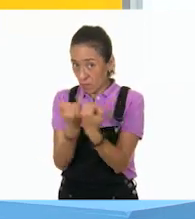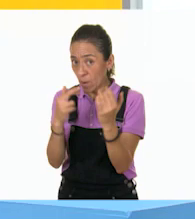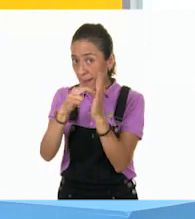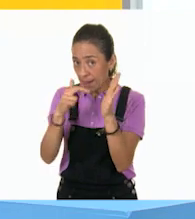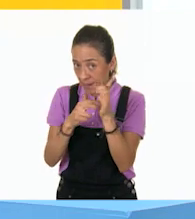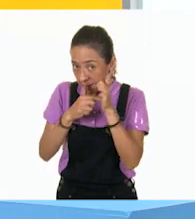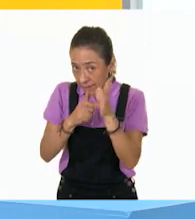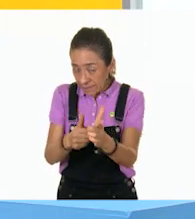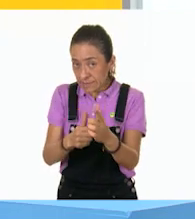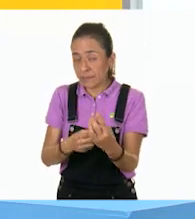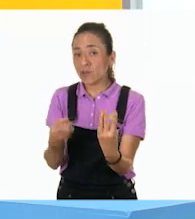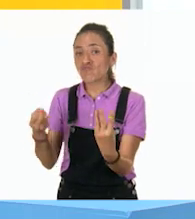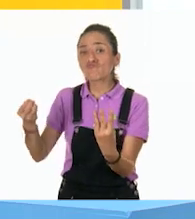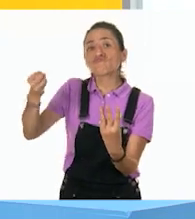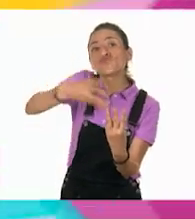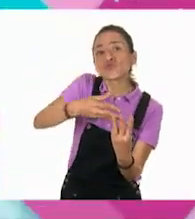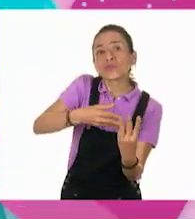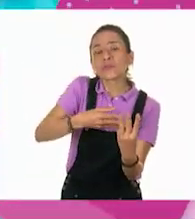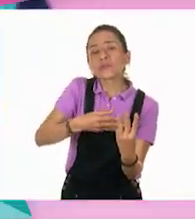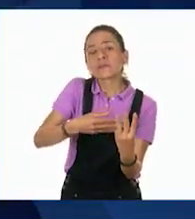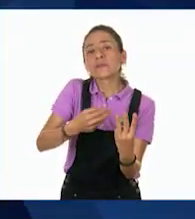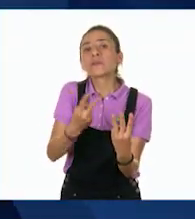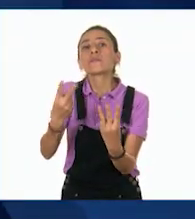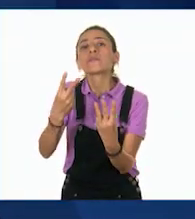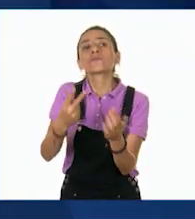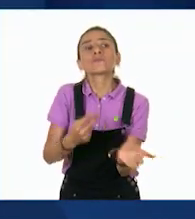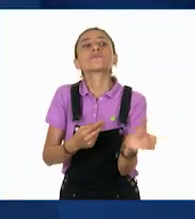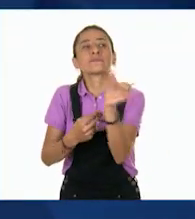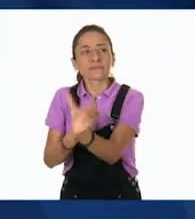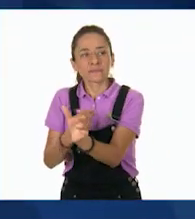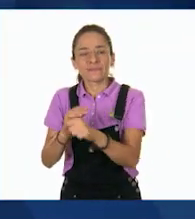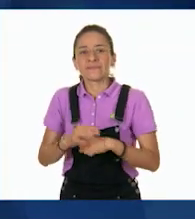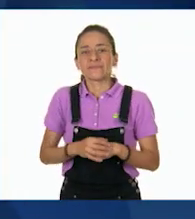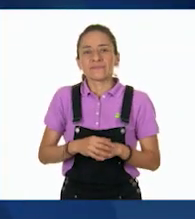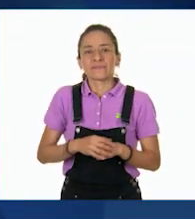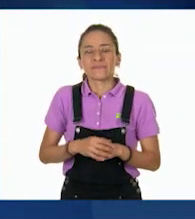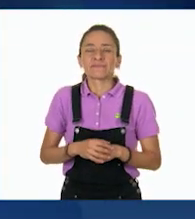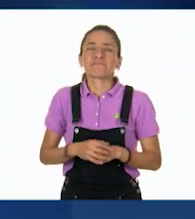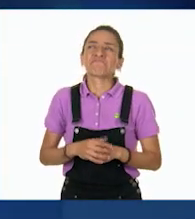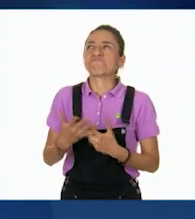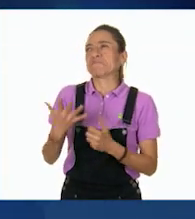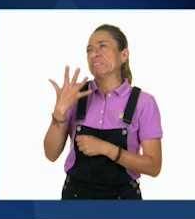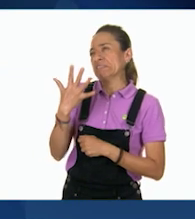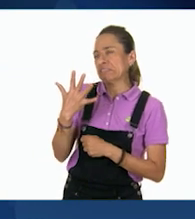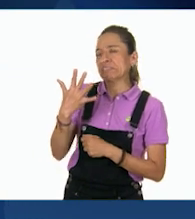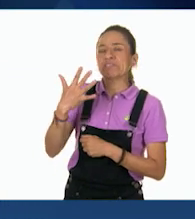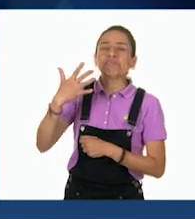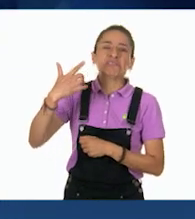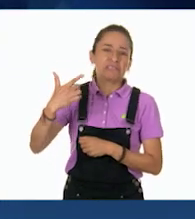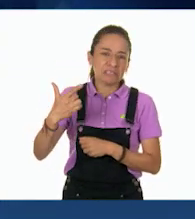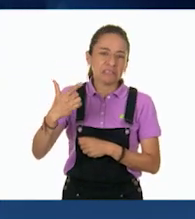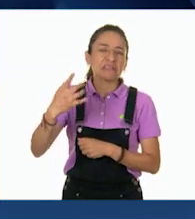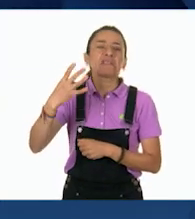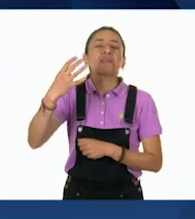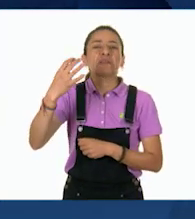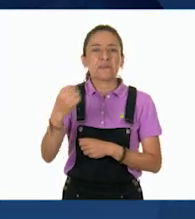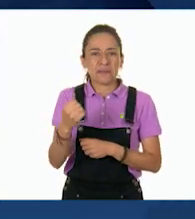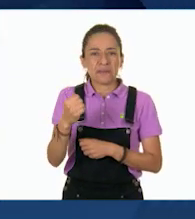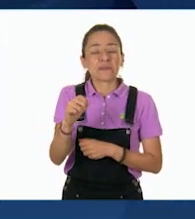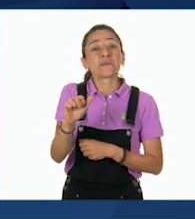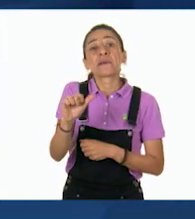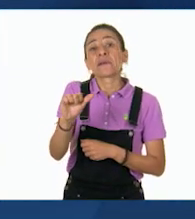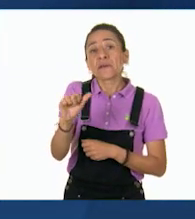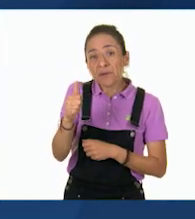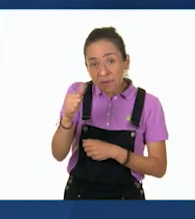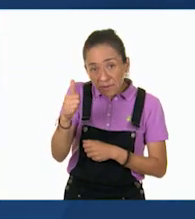¿cuáles serán los siguientes términos? Pues sería el 5, 7, 9, 11